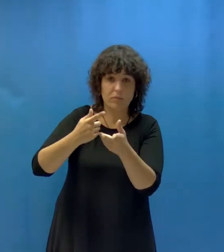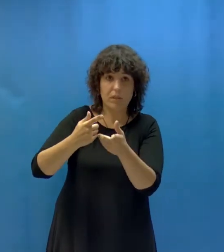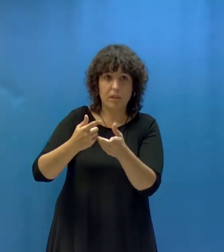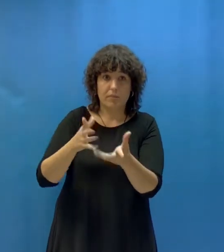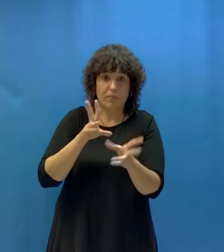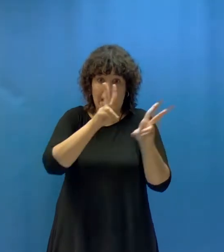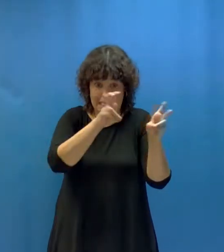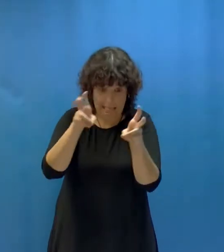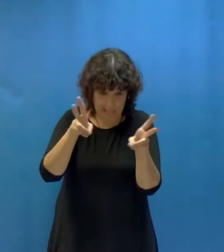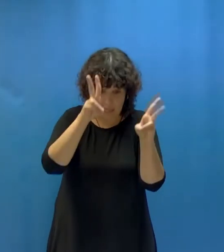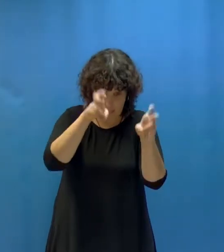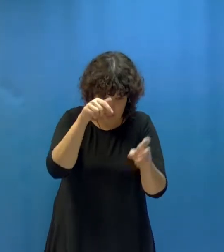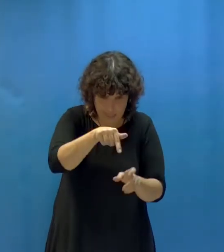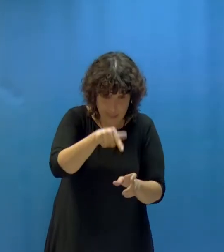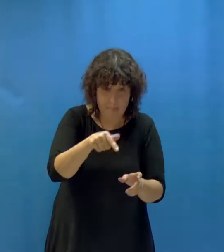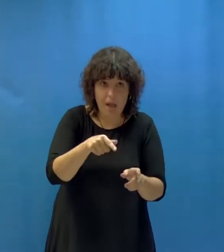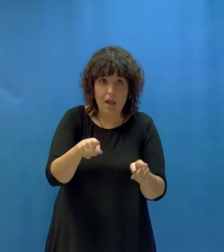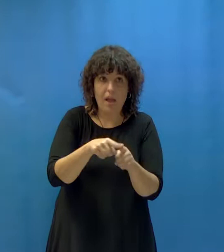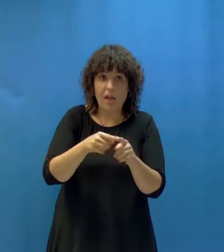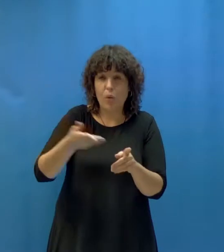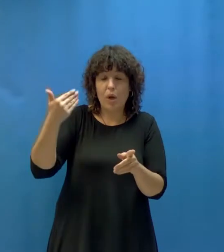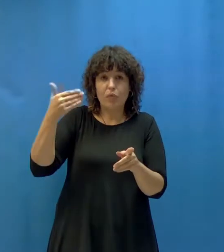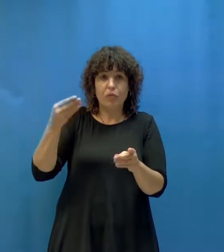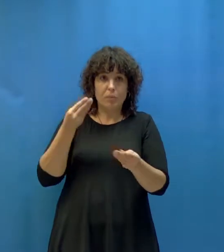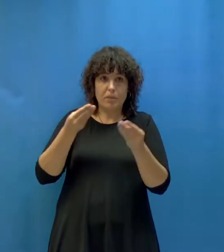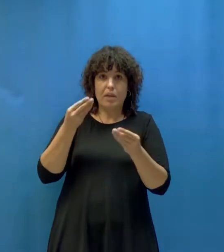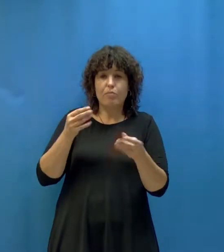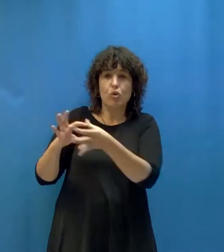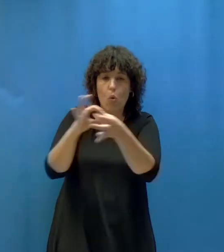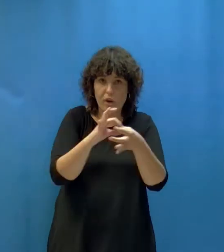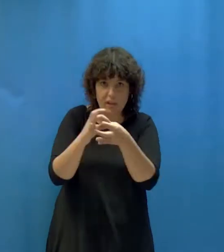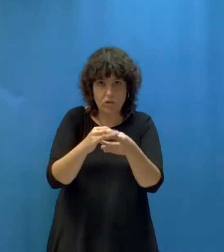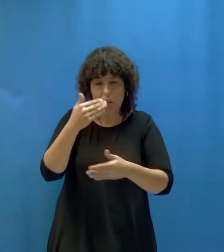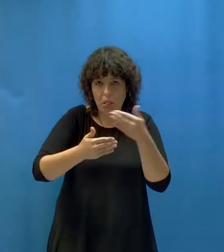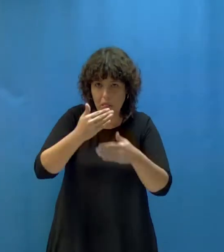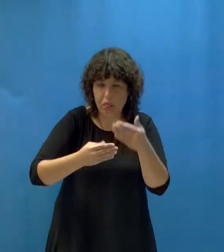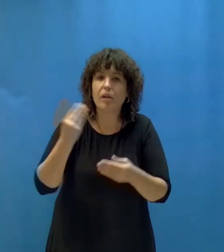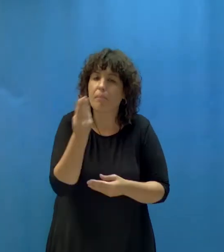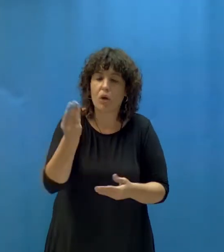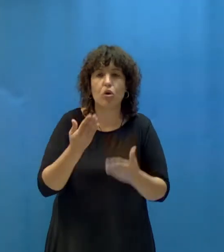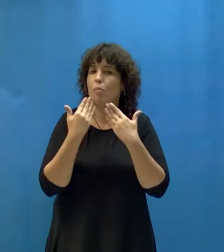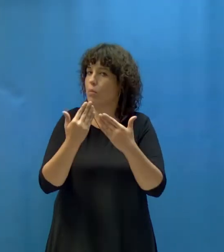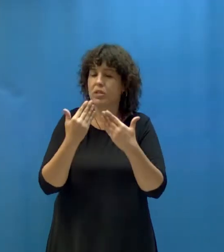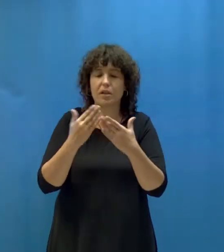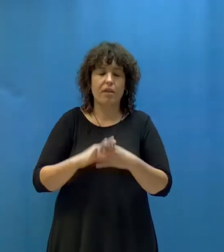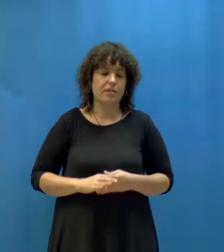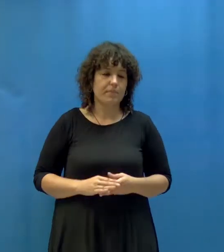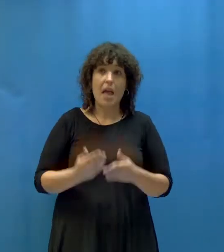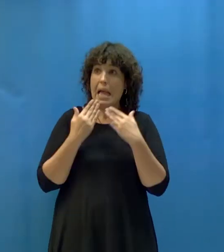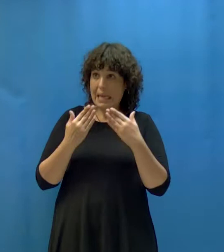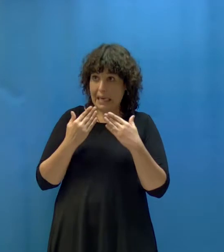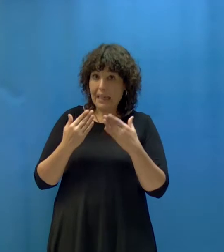en todos los que tenemos en mente en estos días, estamos mejor unidos. Muchas gracias. Gracias, señor.